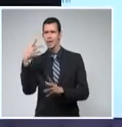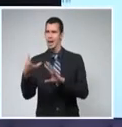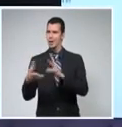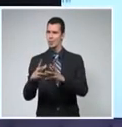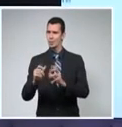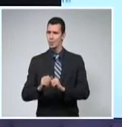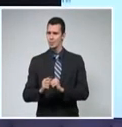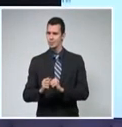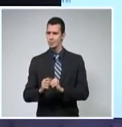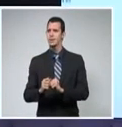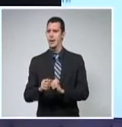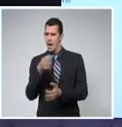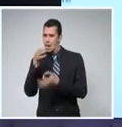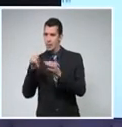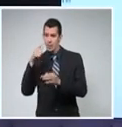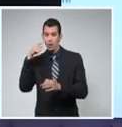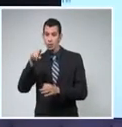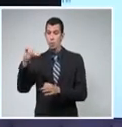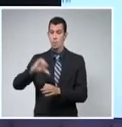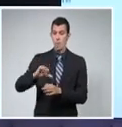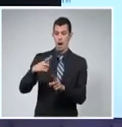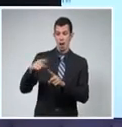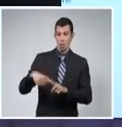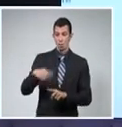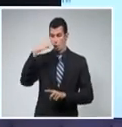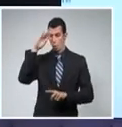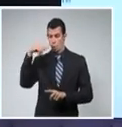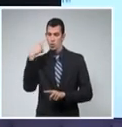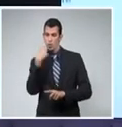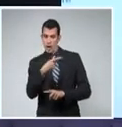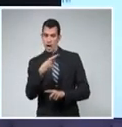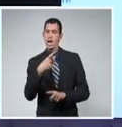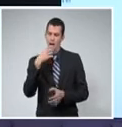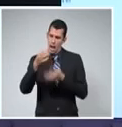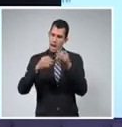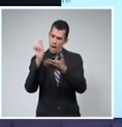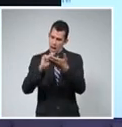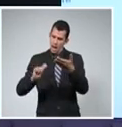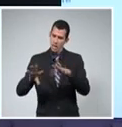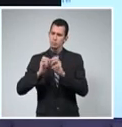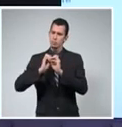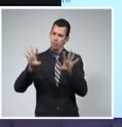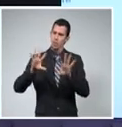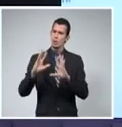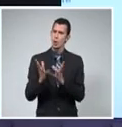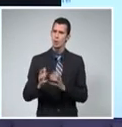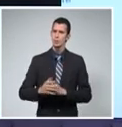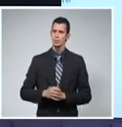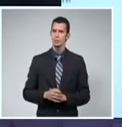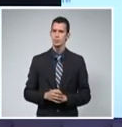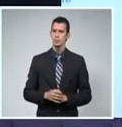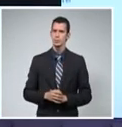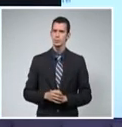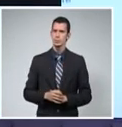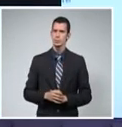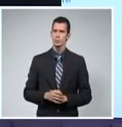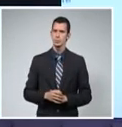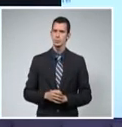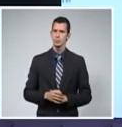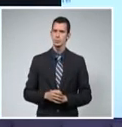algo muy reciente, este domingo, Factual organizó con ese dinero un evento donde incluyó a uno de estos